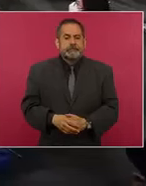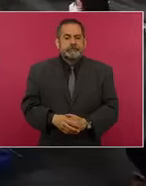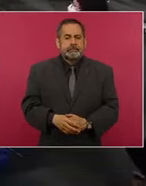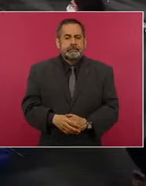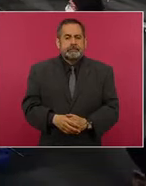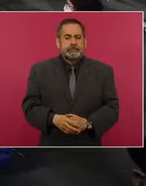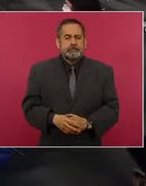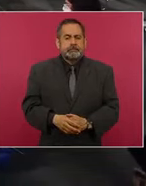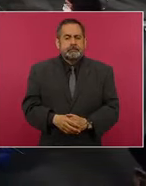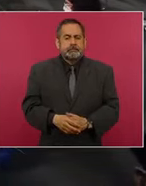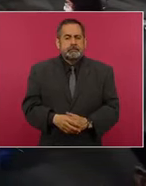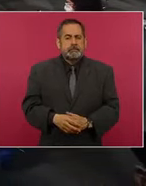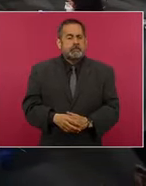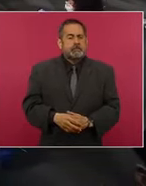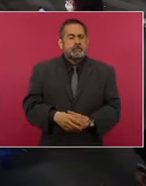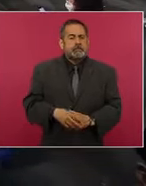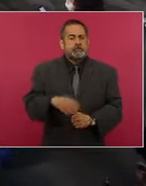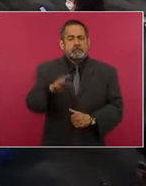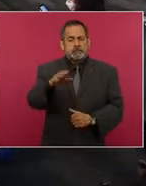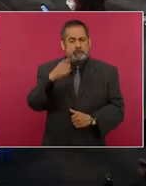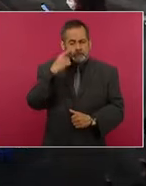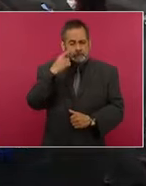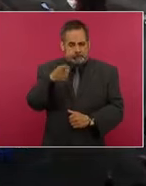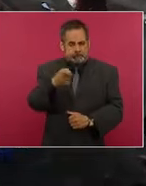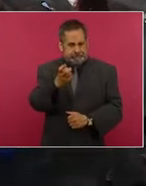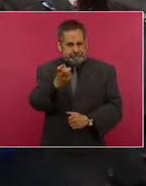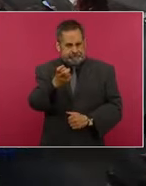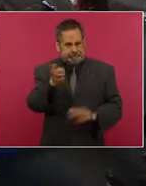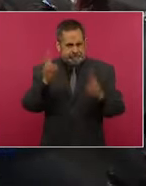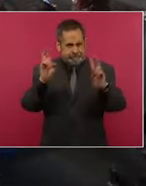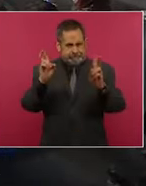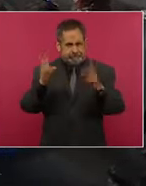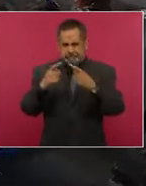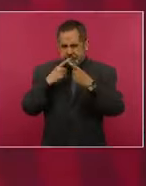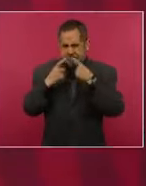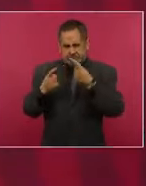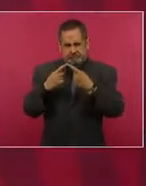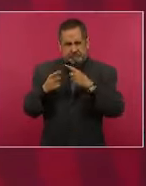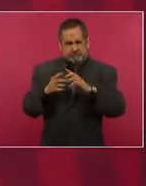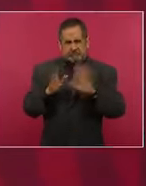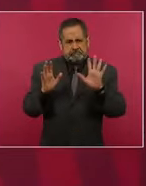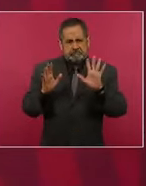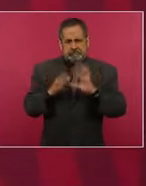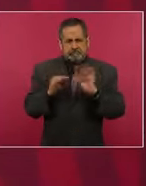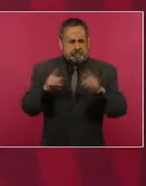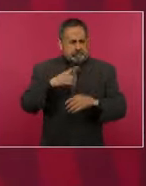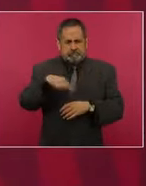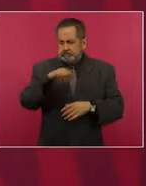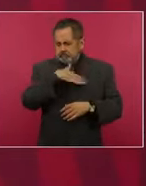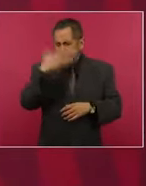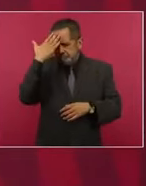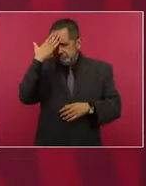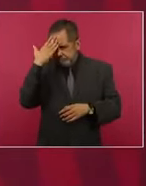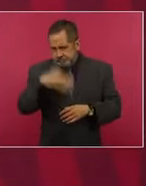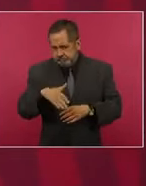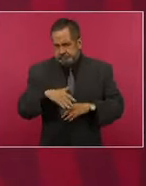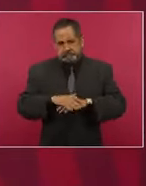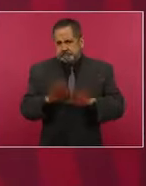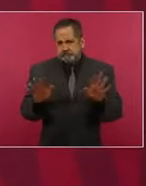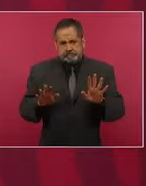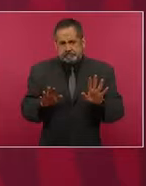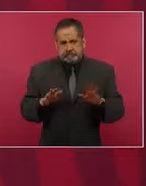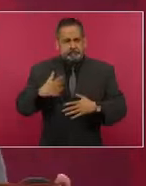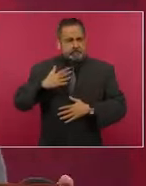Se trató el tema, pero ya ellos saben que esas